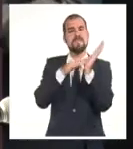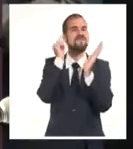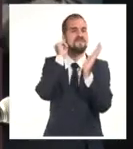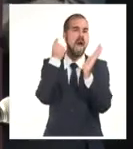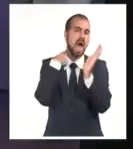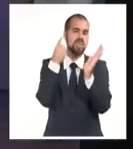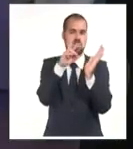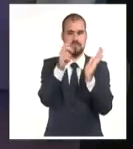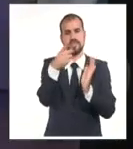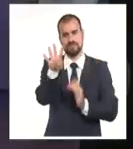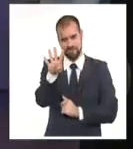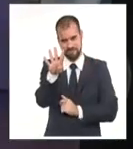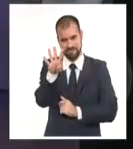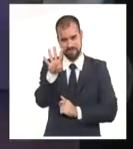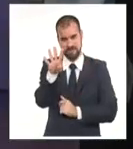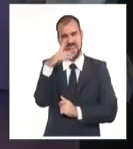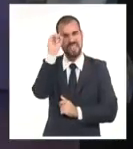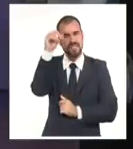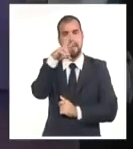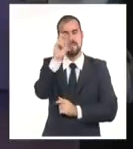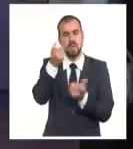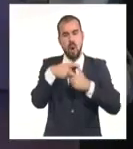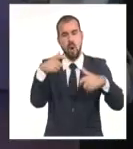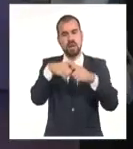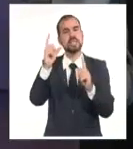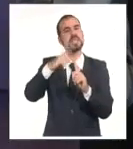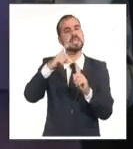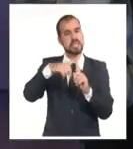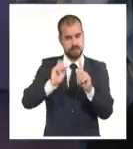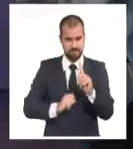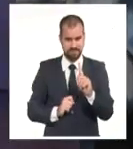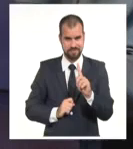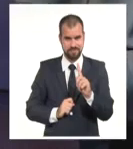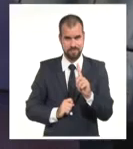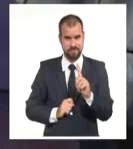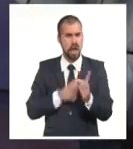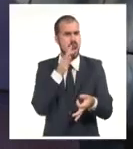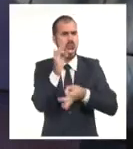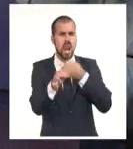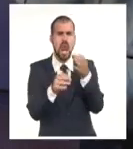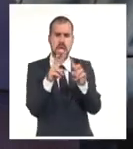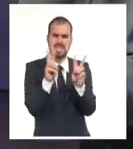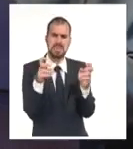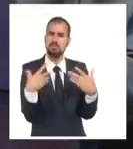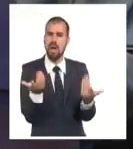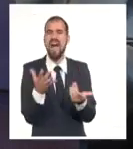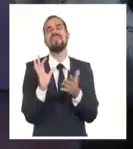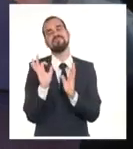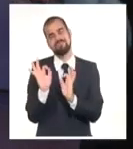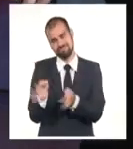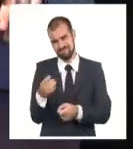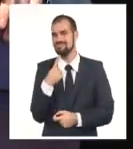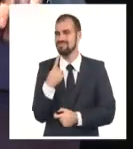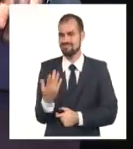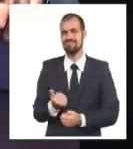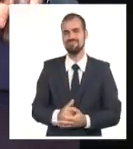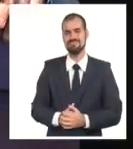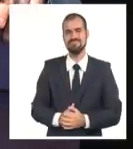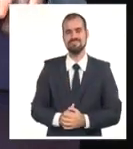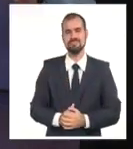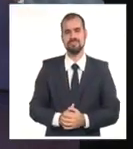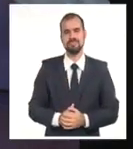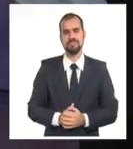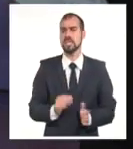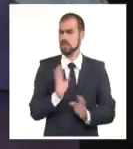2014, en ocasión del 20 Congreso de la CTC, en el que se refirió de manera profunda a esta cuestión. Como hemos